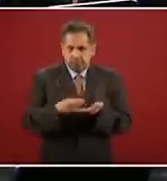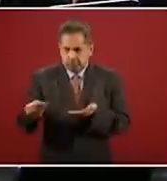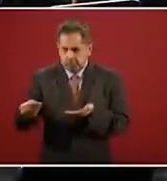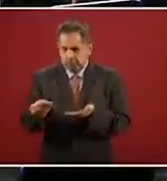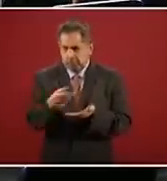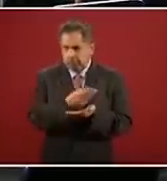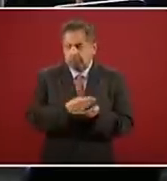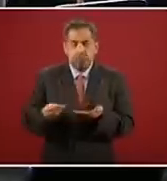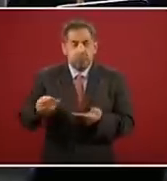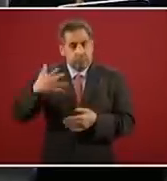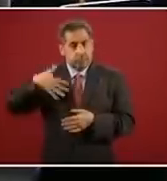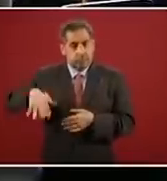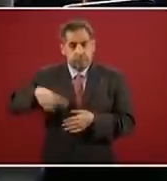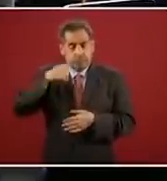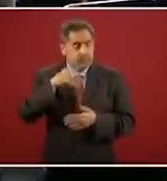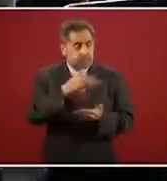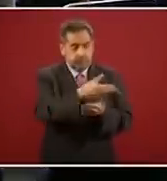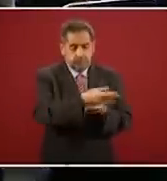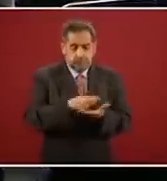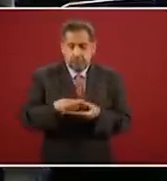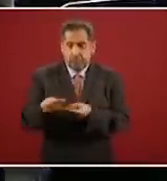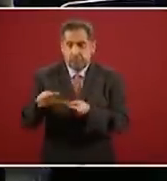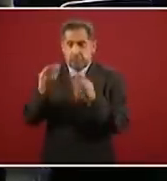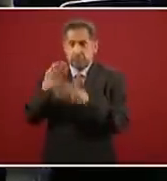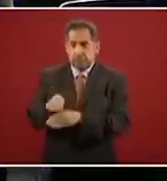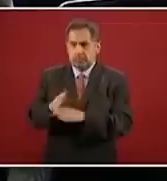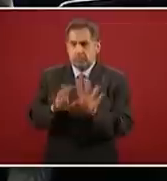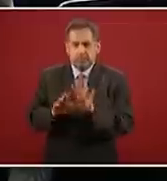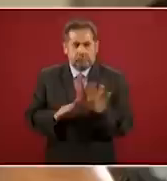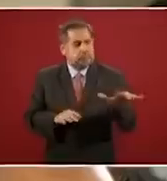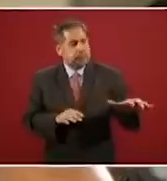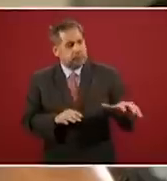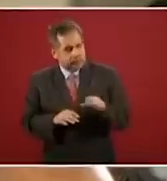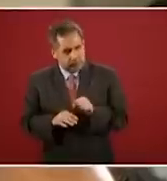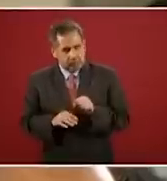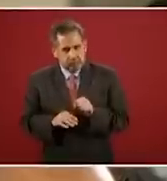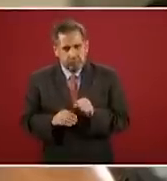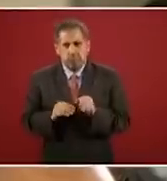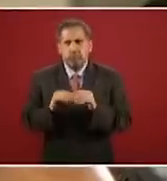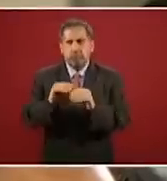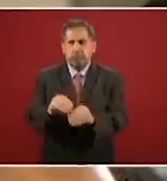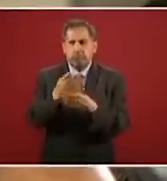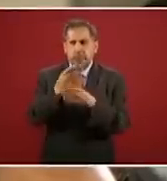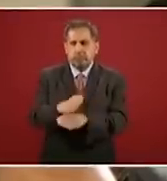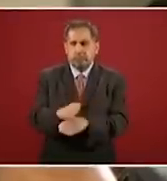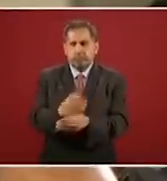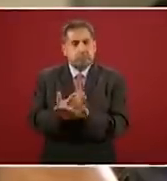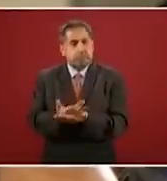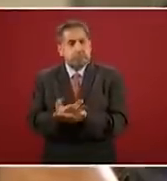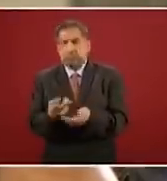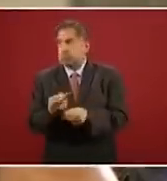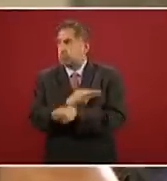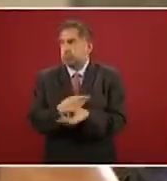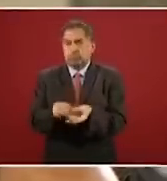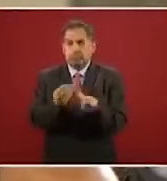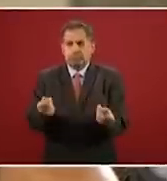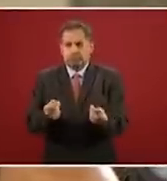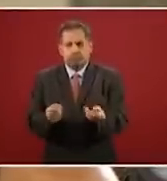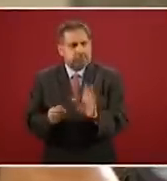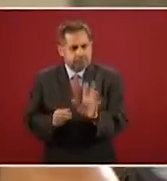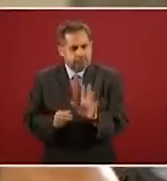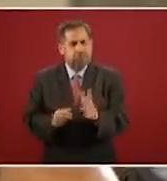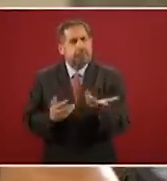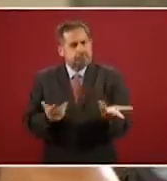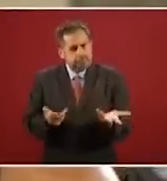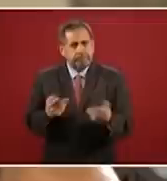que el dinero confiscado no iba a parar a los bancos, porque prueba de ello que había parado en los bancos y nunca se había sabido cuál ha sido el paradero del mismo. Es la